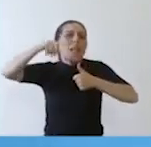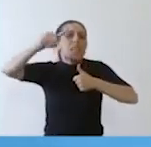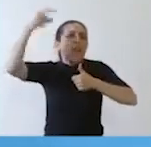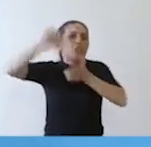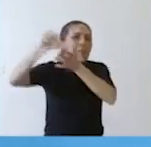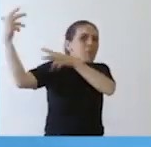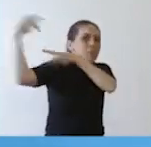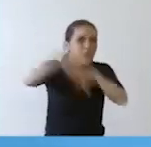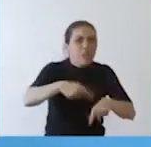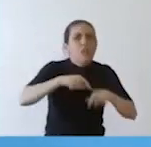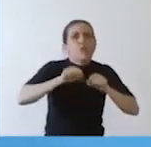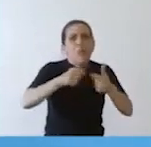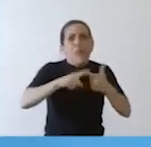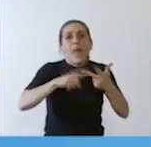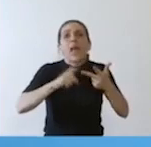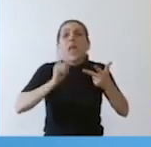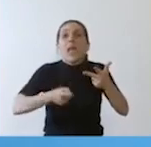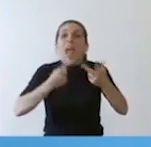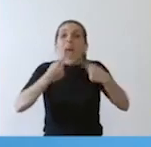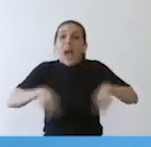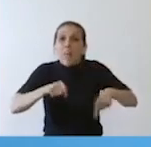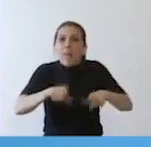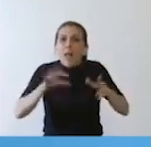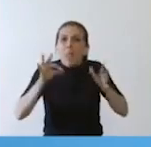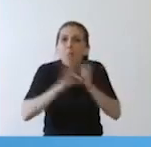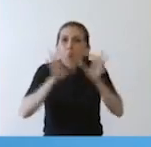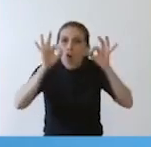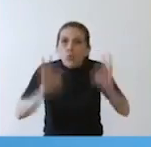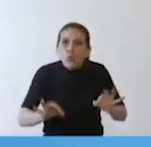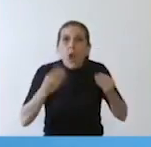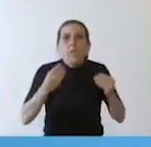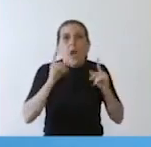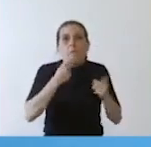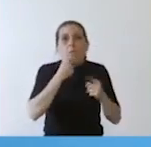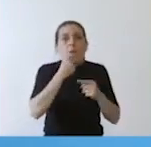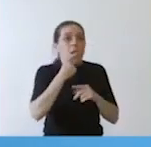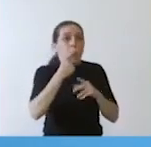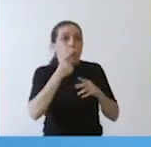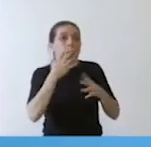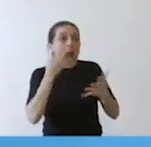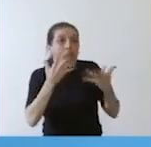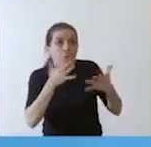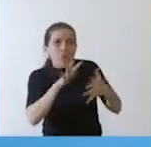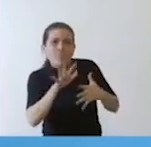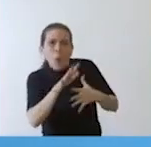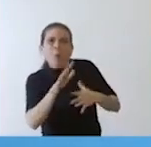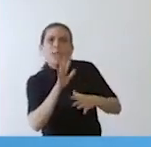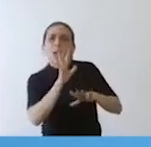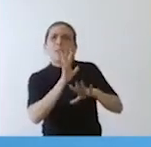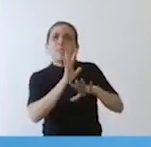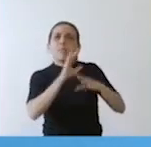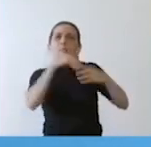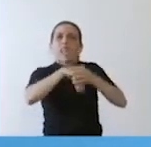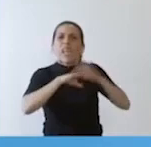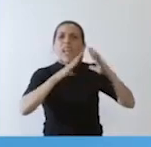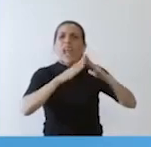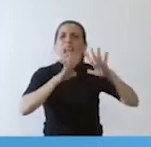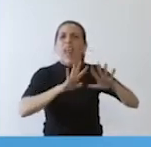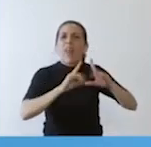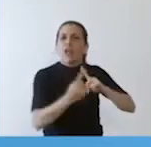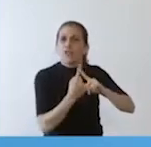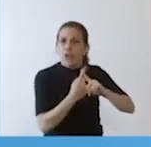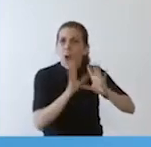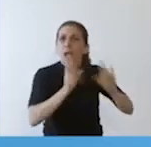herramientas puntuales para que se pueda concretar lo que son los aislamientos y evaluar en forma permanente la posibilidad de minimizar